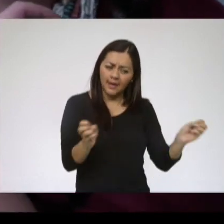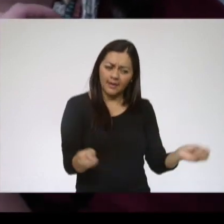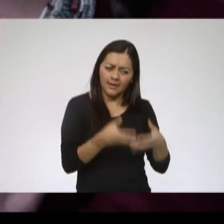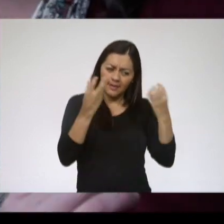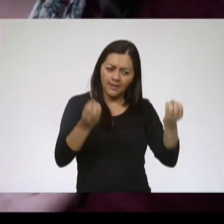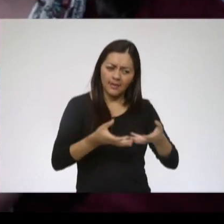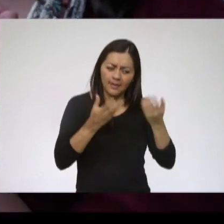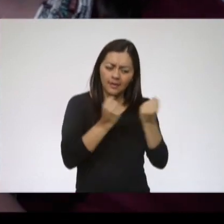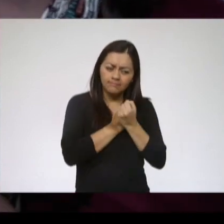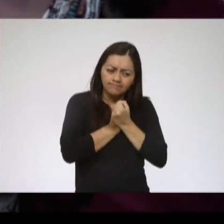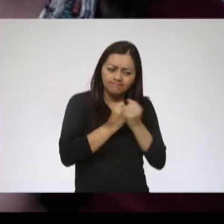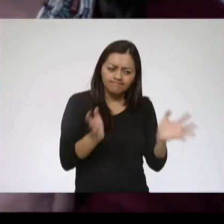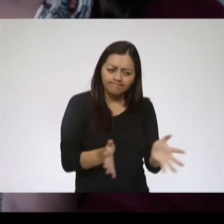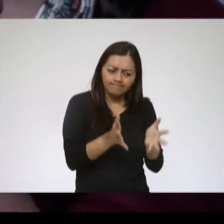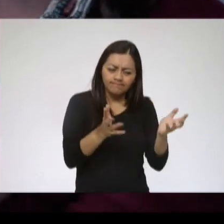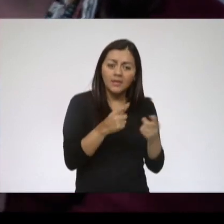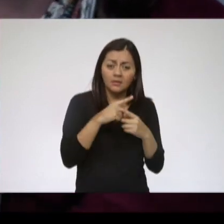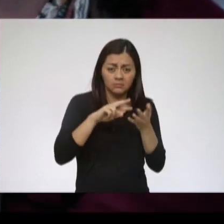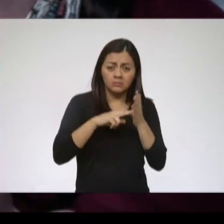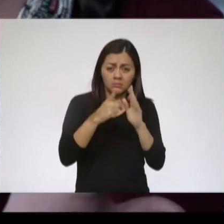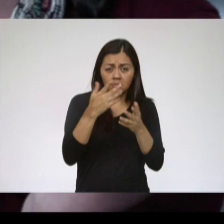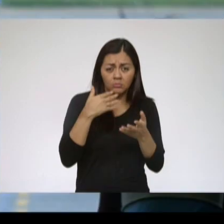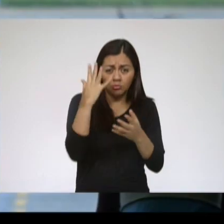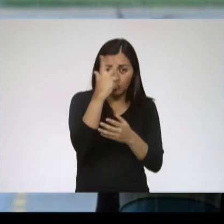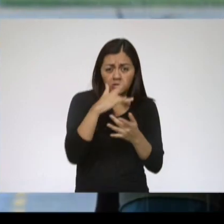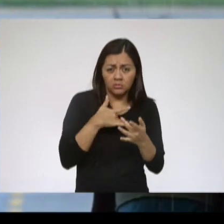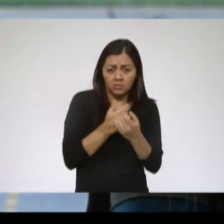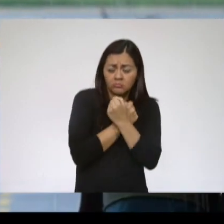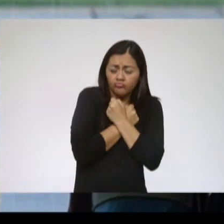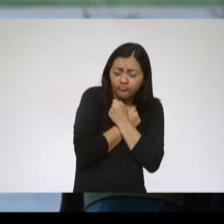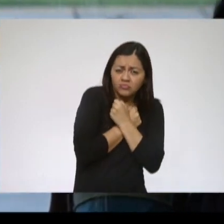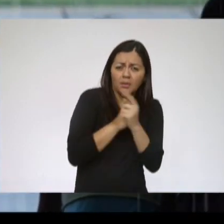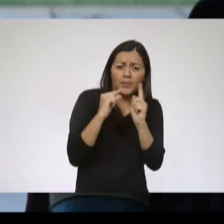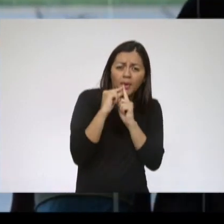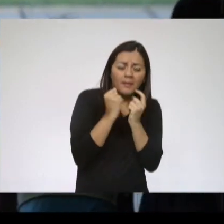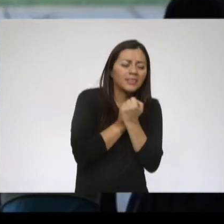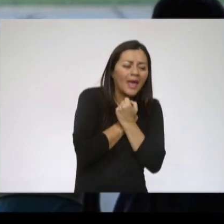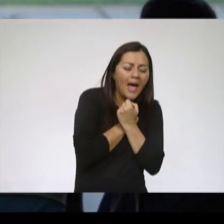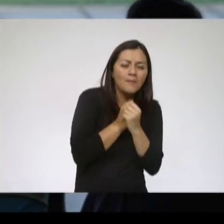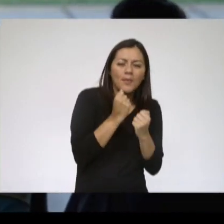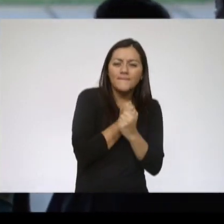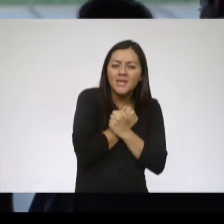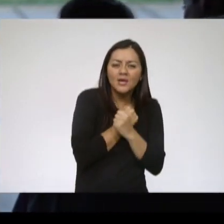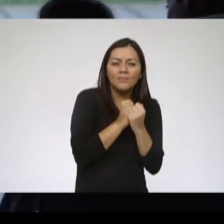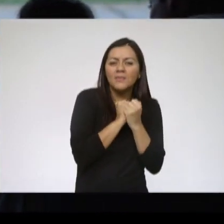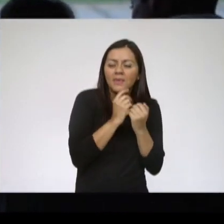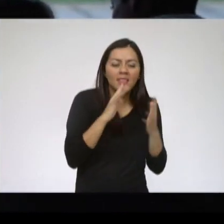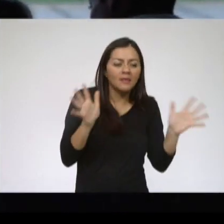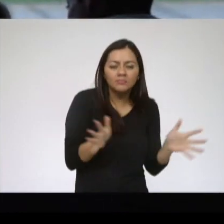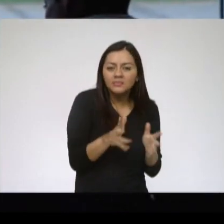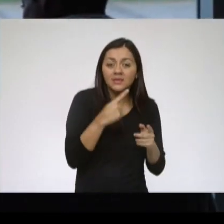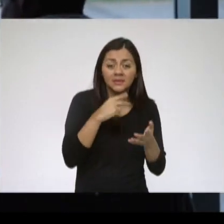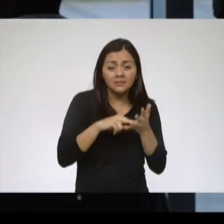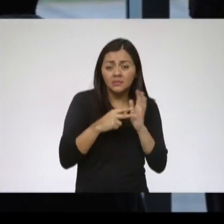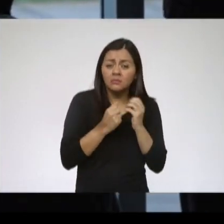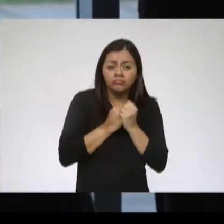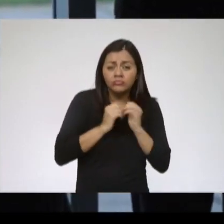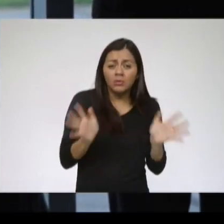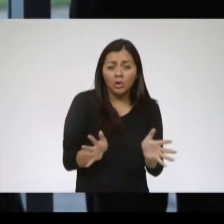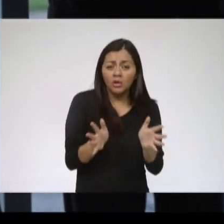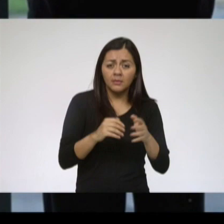Con lo afectivo, o sea, qué lindo que es recibir un abrazo, palabras de cariño, gente que te motive a seguir adelante, ¿no?